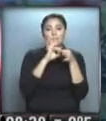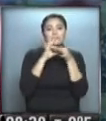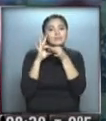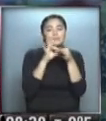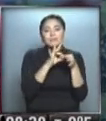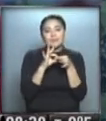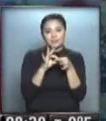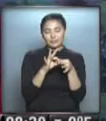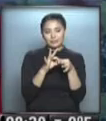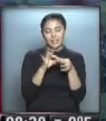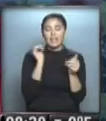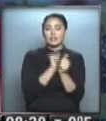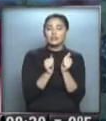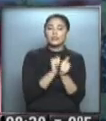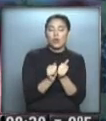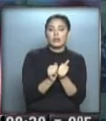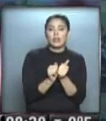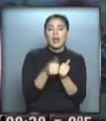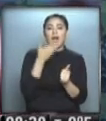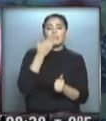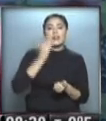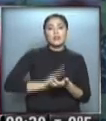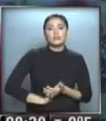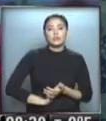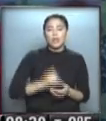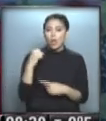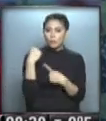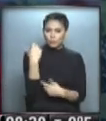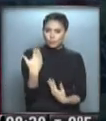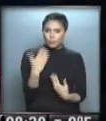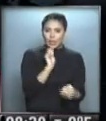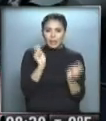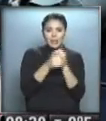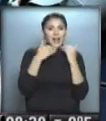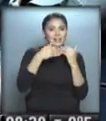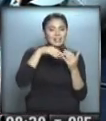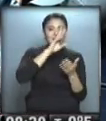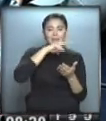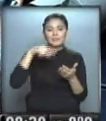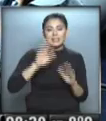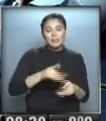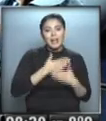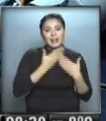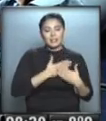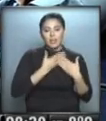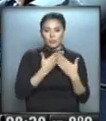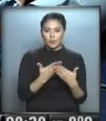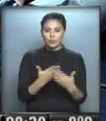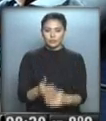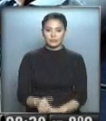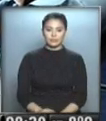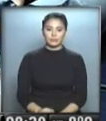vínculos, es una historia que habla sobre el poder de transformación del arte y del amor. ¿Cómo dice? Podría haber